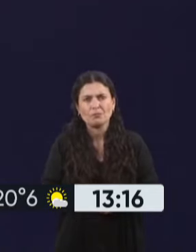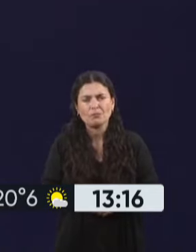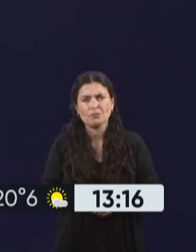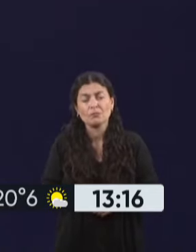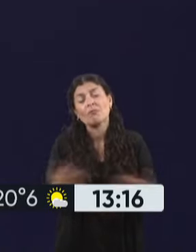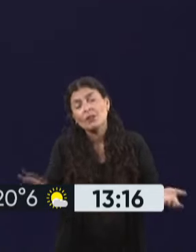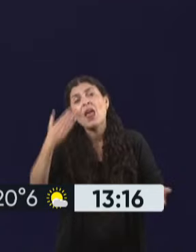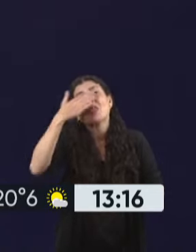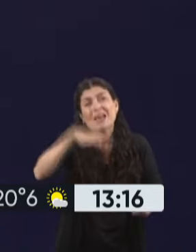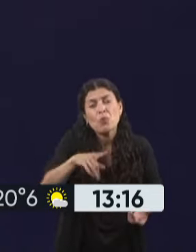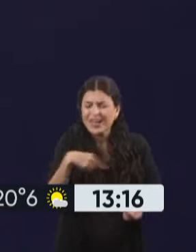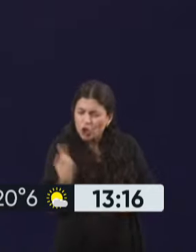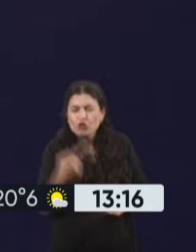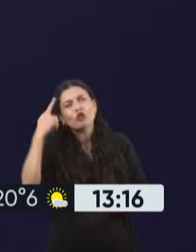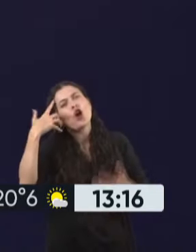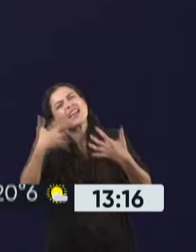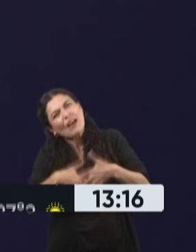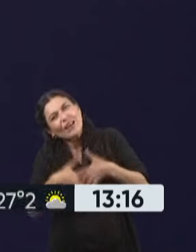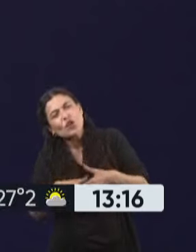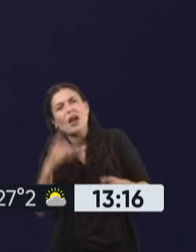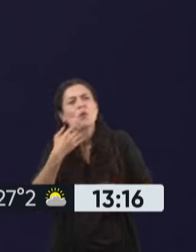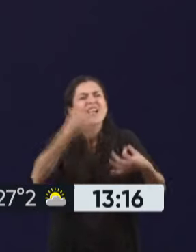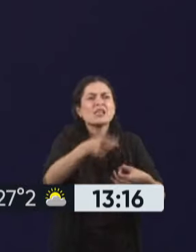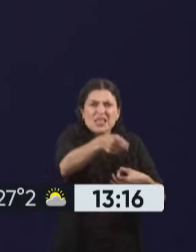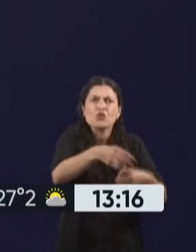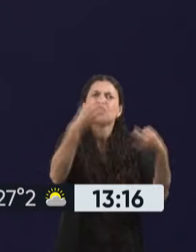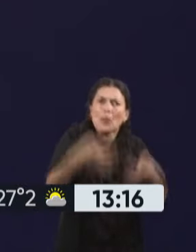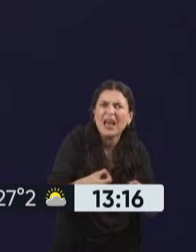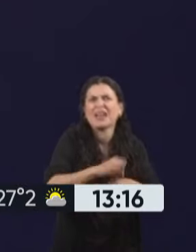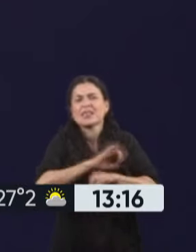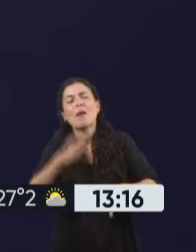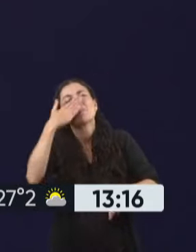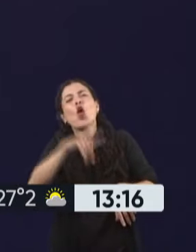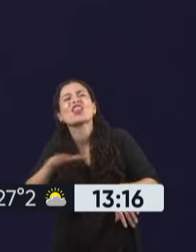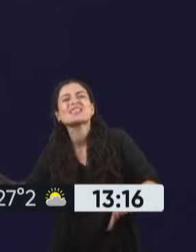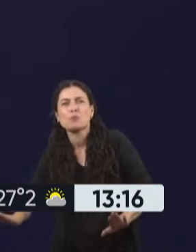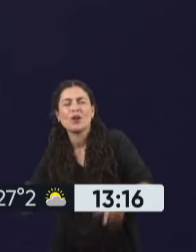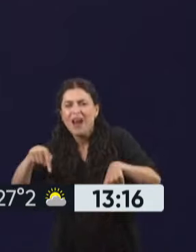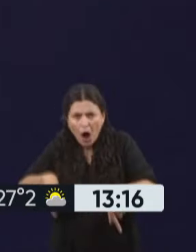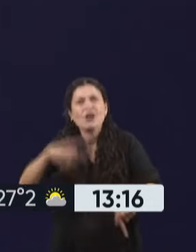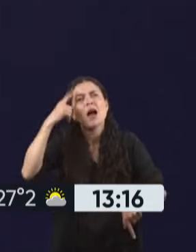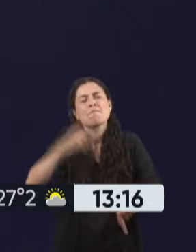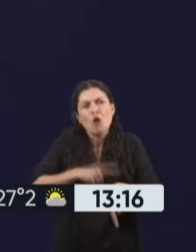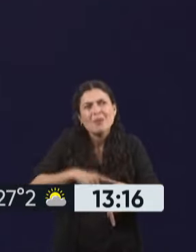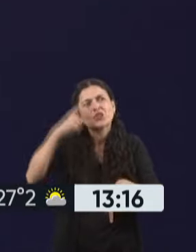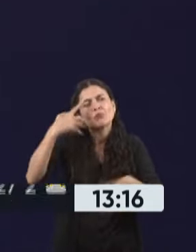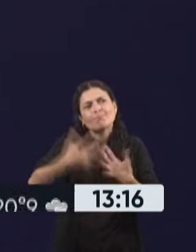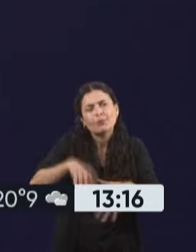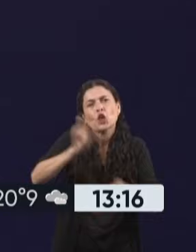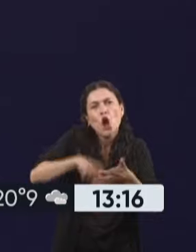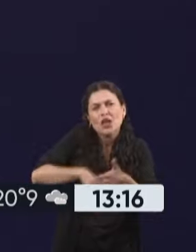después podemos analizar los episodios a posteriori de el por qué esto finalmente se filtra. Pero bueno, es un tema